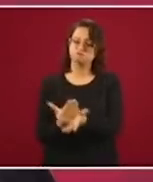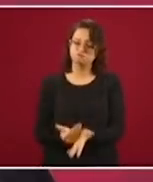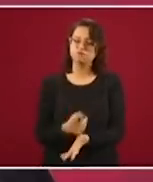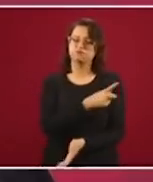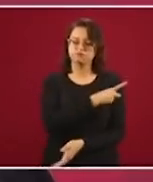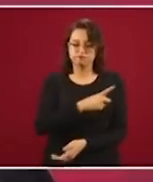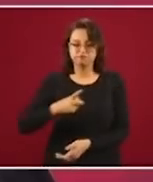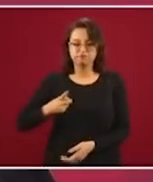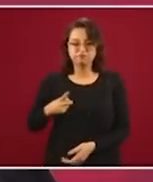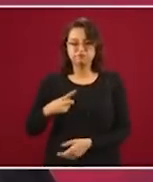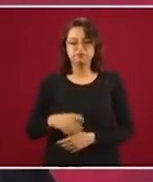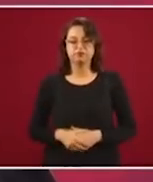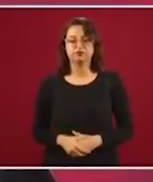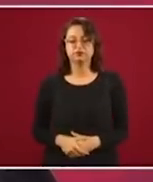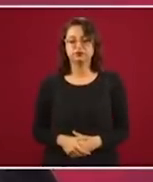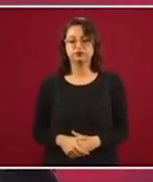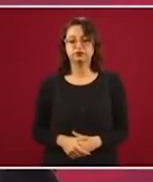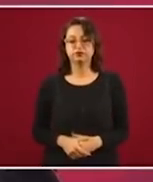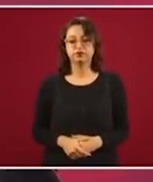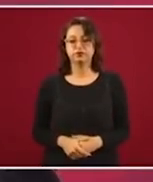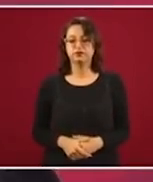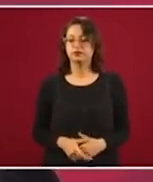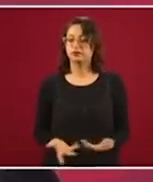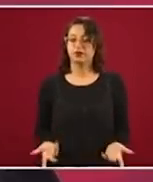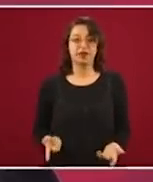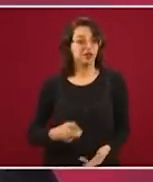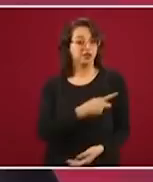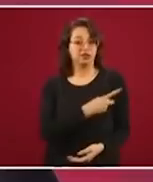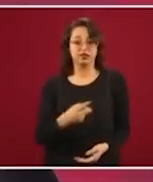de los partidos. Tiene que haber austeridad